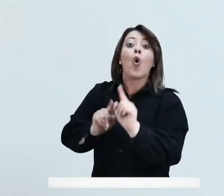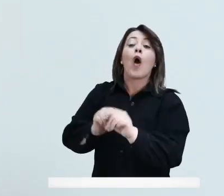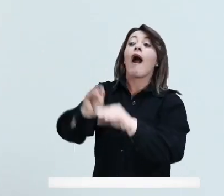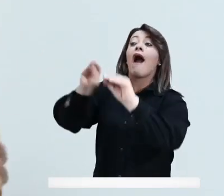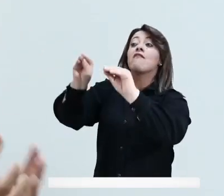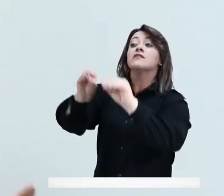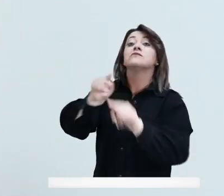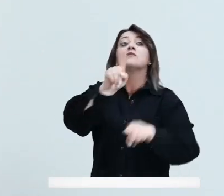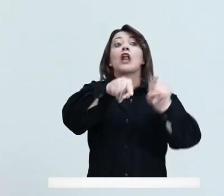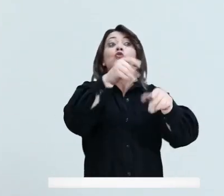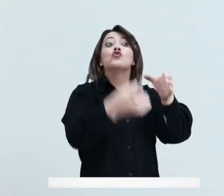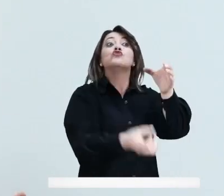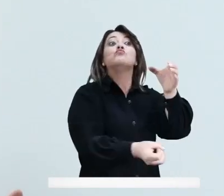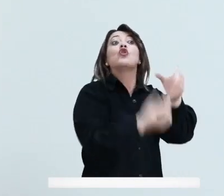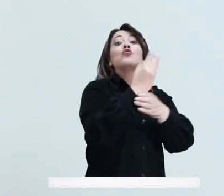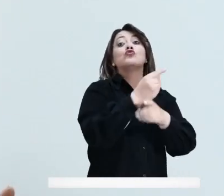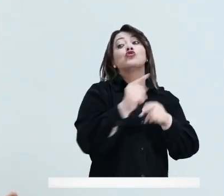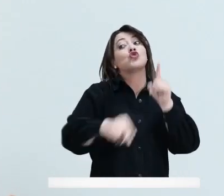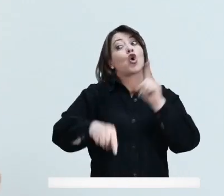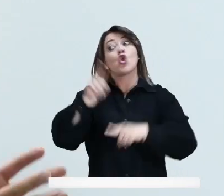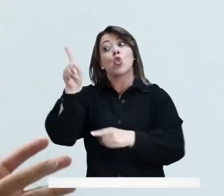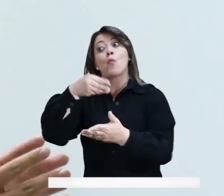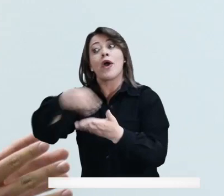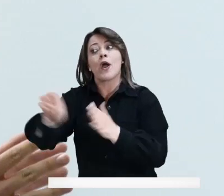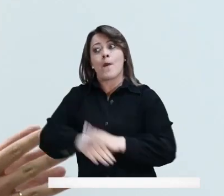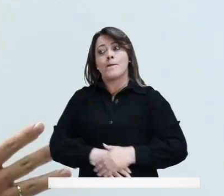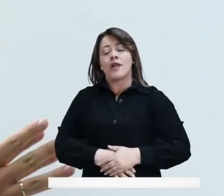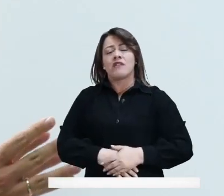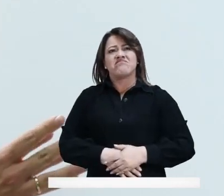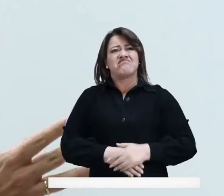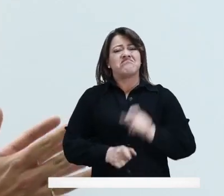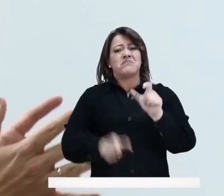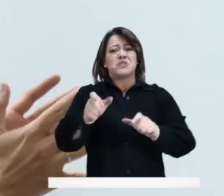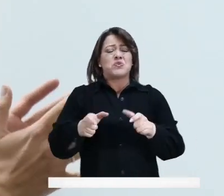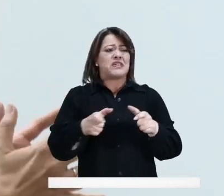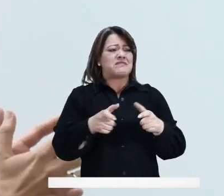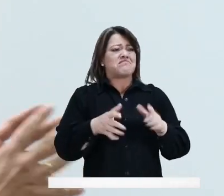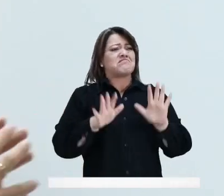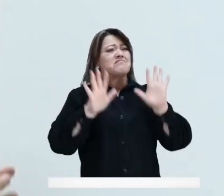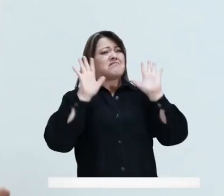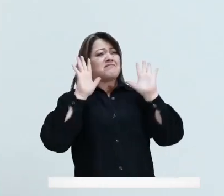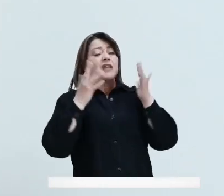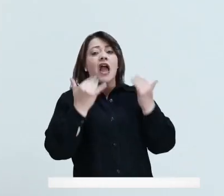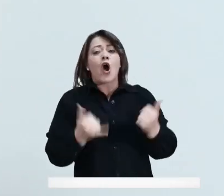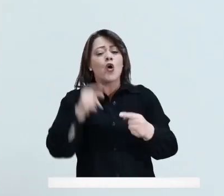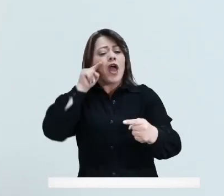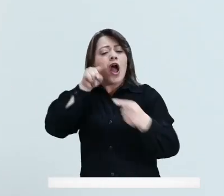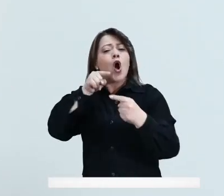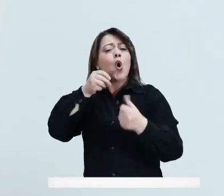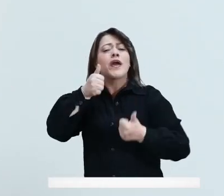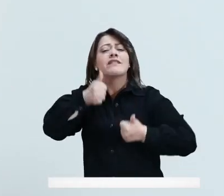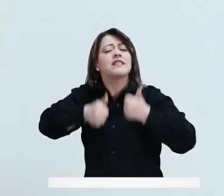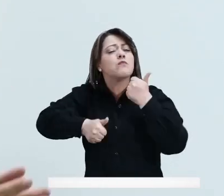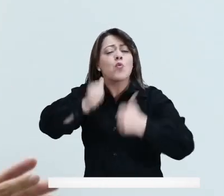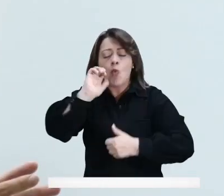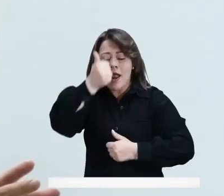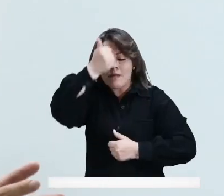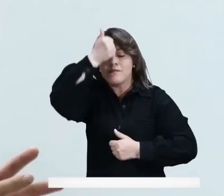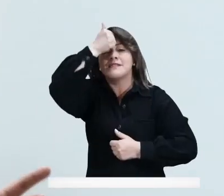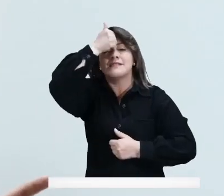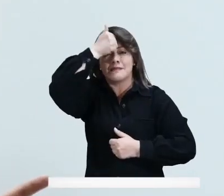horario. Cuando llegaban a los supermercados les decían solo pueden acceder a los productos de este sector del almacén. Y